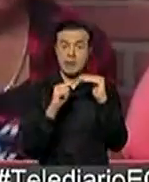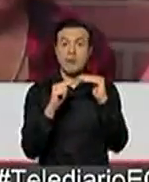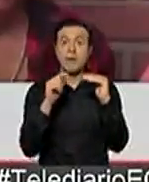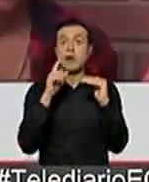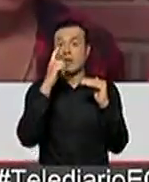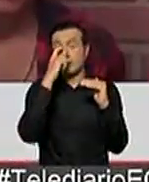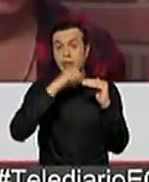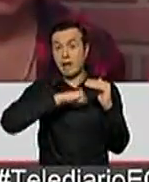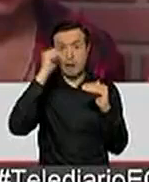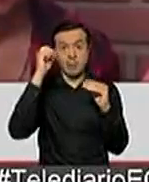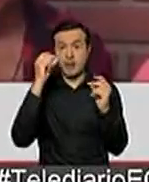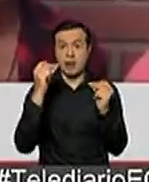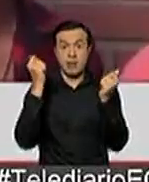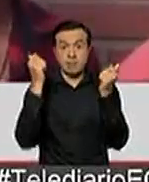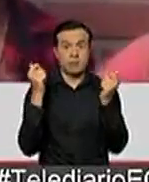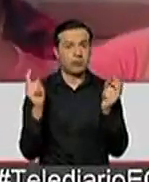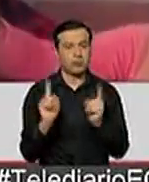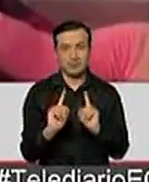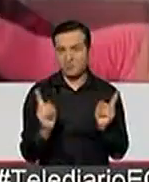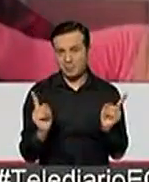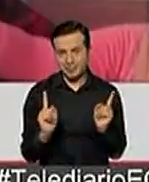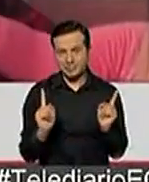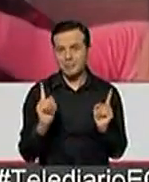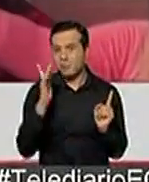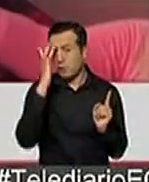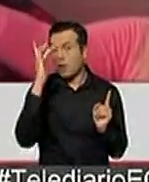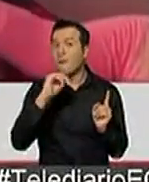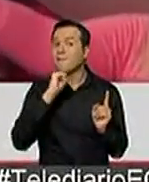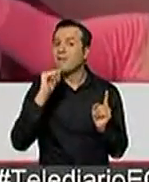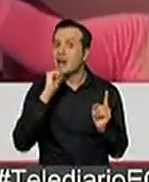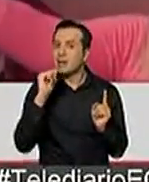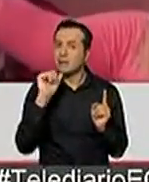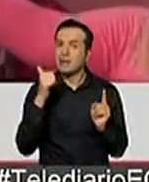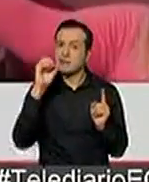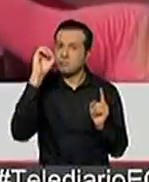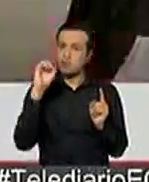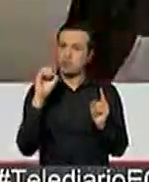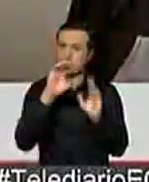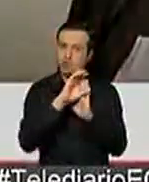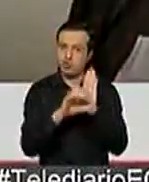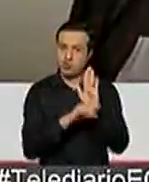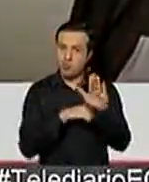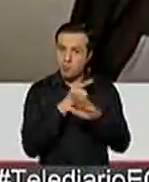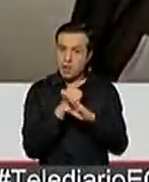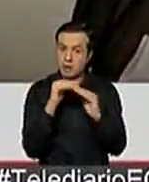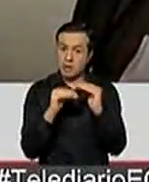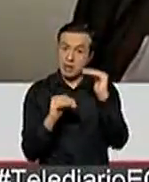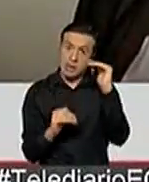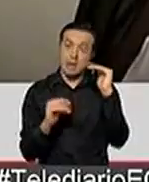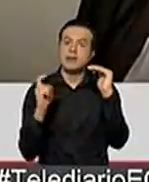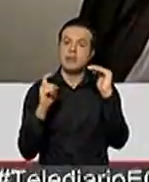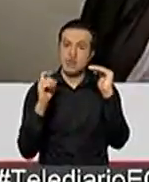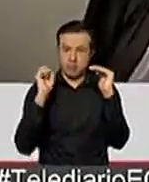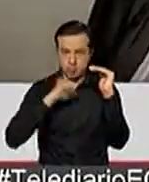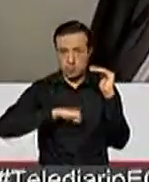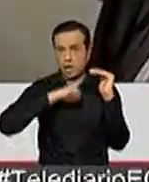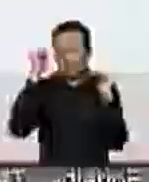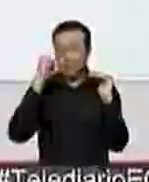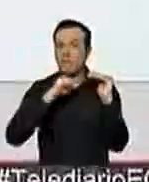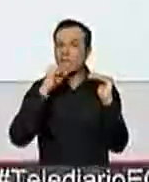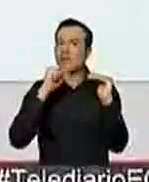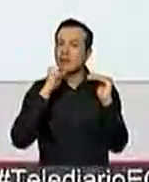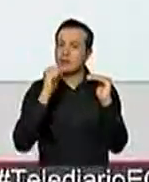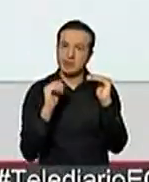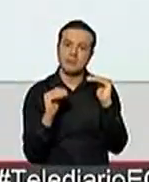alcanza a Morales para ganar las elecciones en primera vuelta, ya que no consigue el 10% que exige la Constitución boliviana para que un candidato sea declarado ganador.